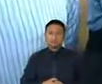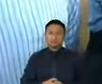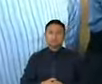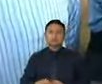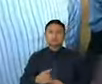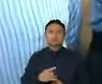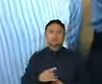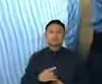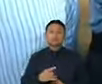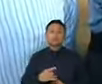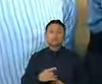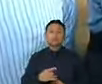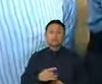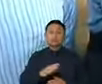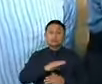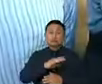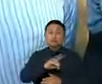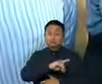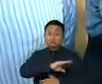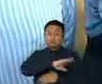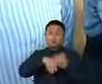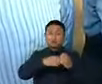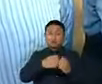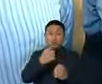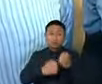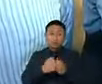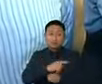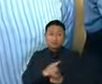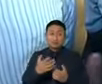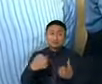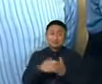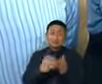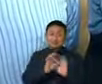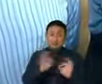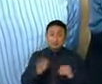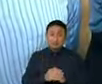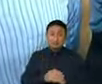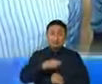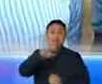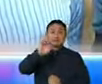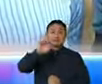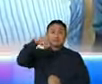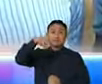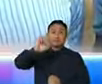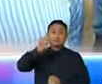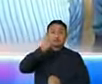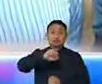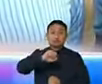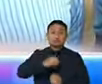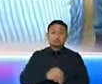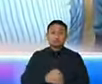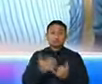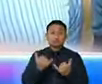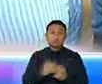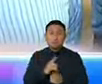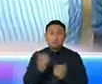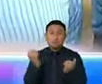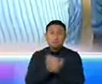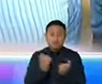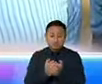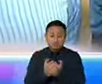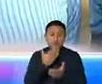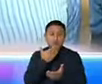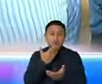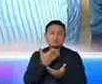para solventar todo este tipo de escasez de maquinaria que tenemos, la EMASEO trata de sacar esta basura,